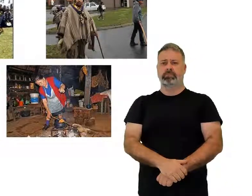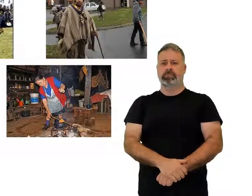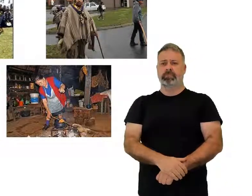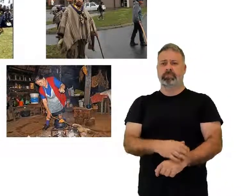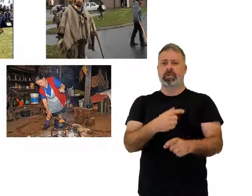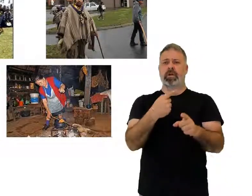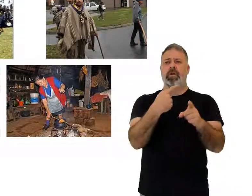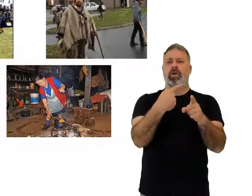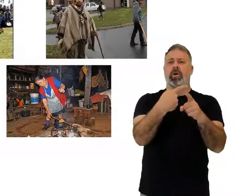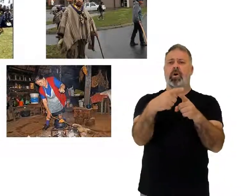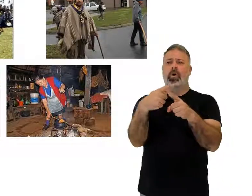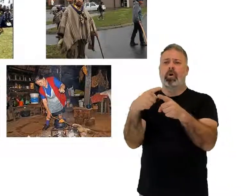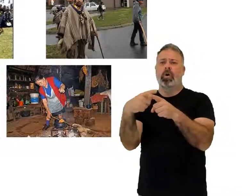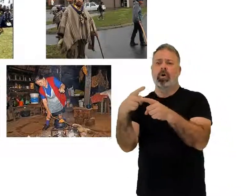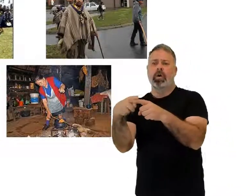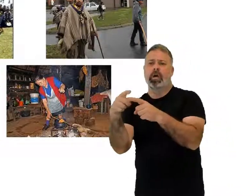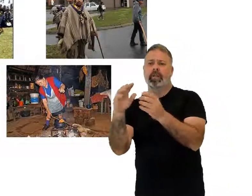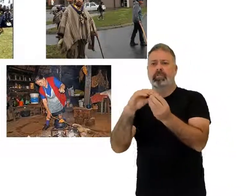objetos materiales